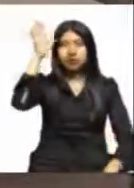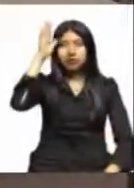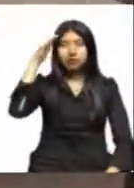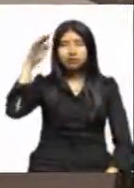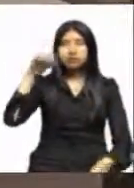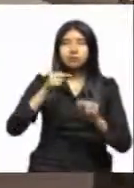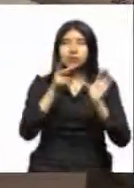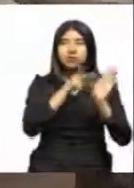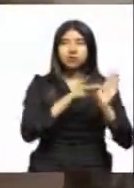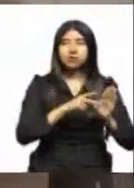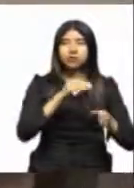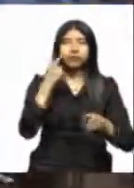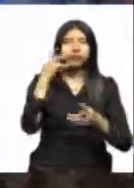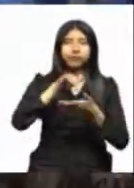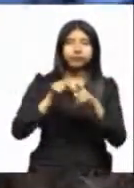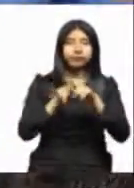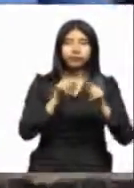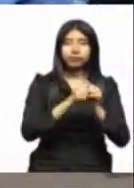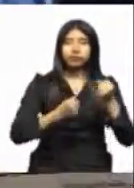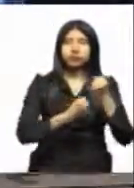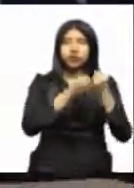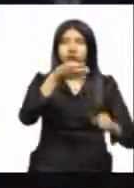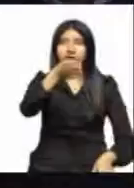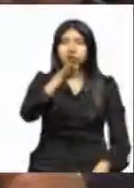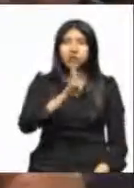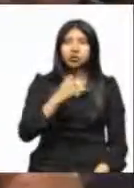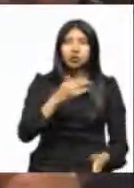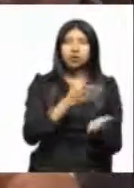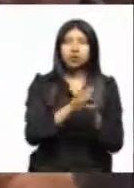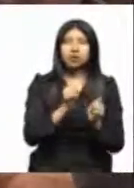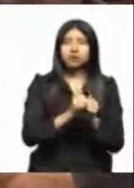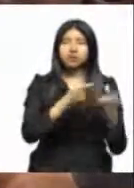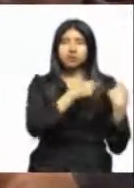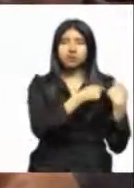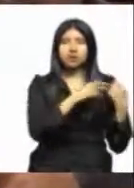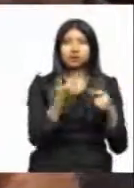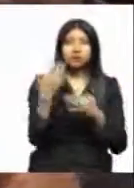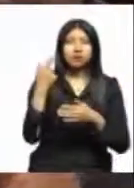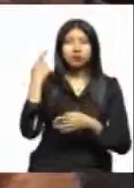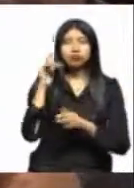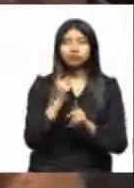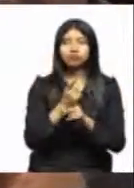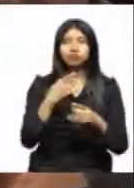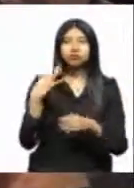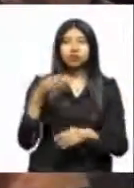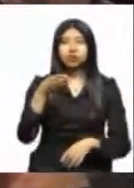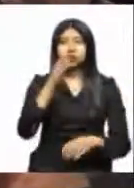y mi participación y por supuesto con el apoyo de Dios he cumplido con mi deber y esperaré por supuesto la voluntad del ciudadano.